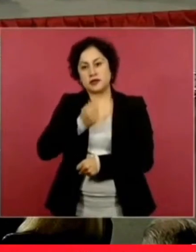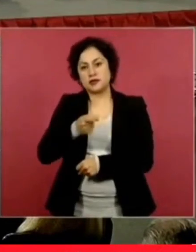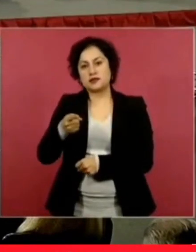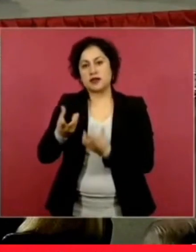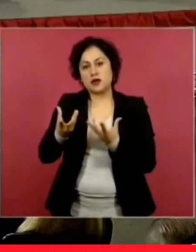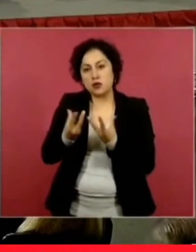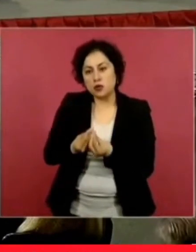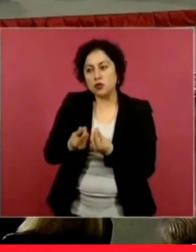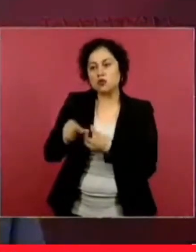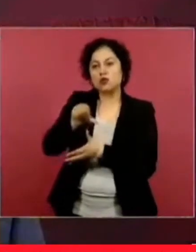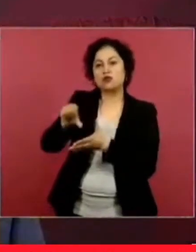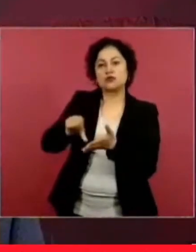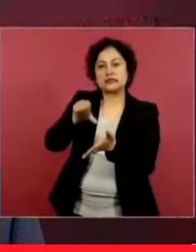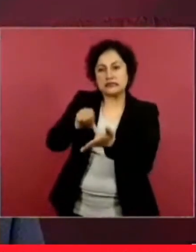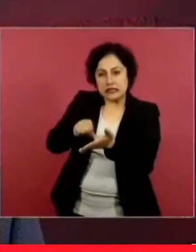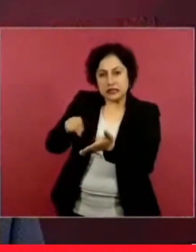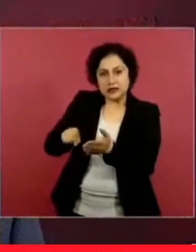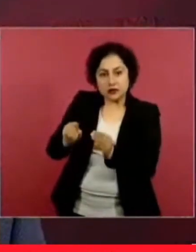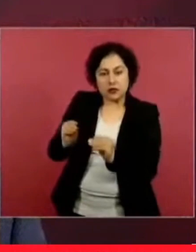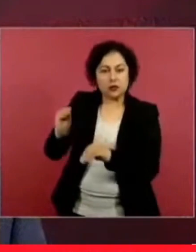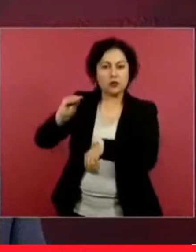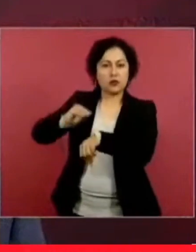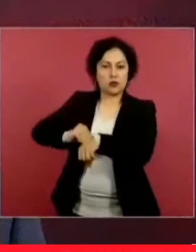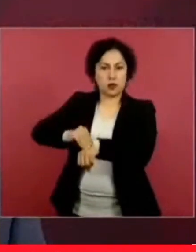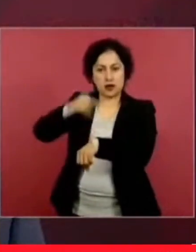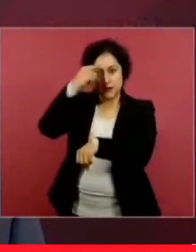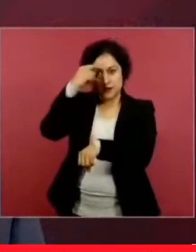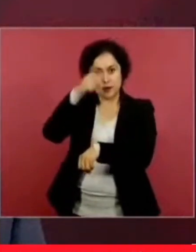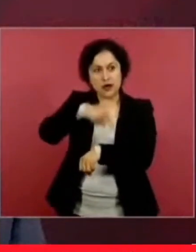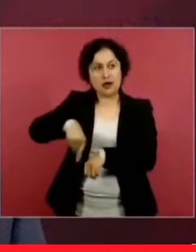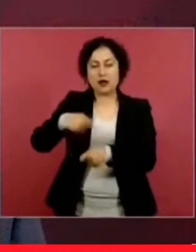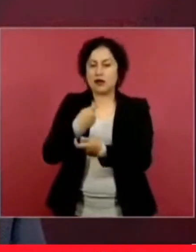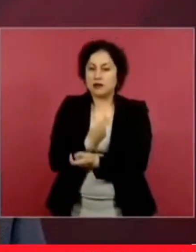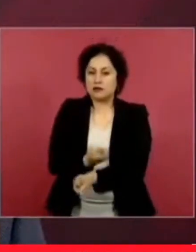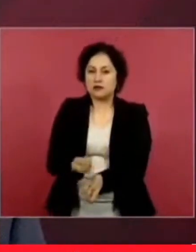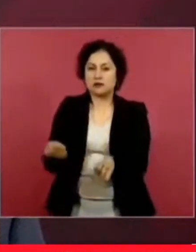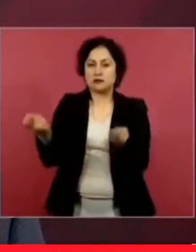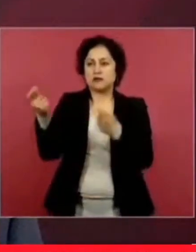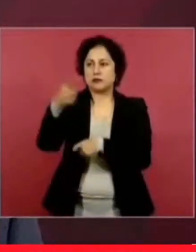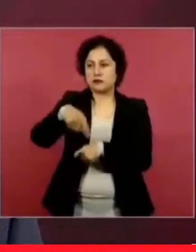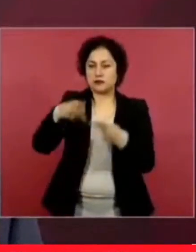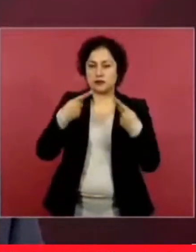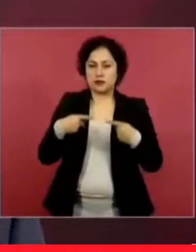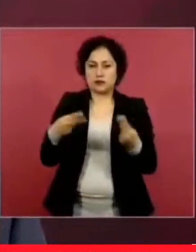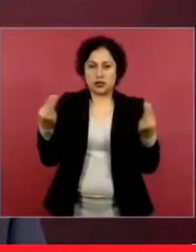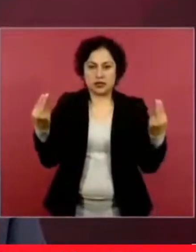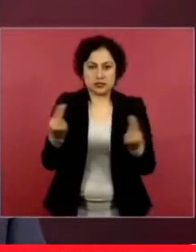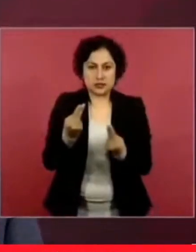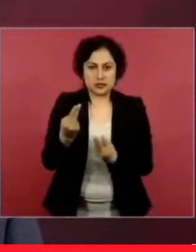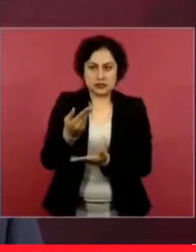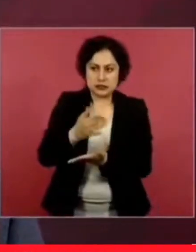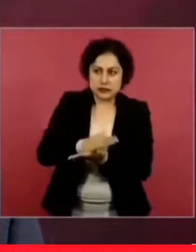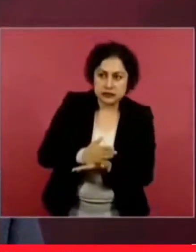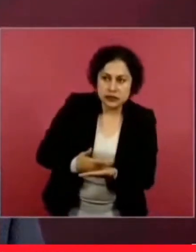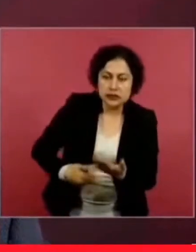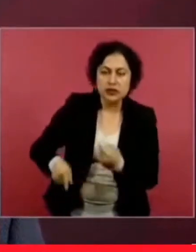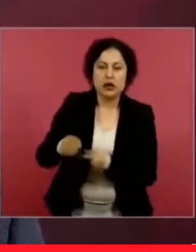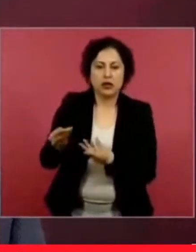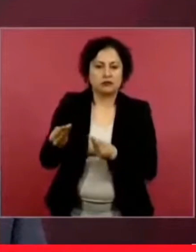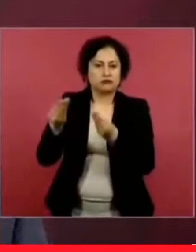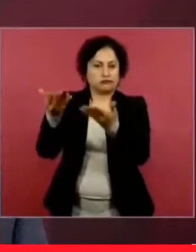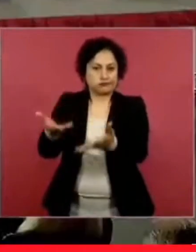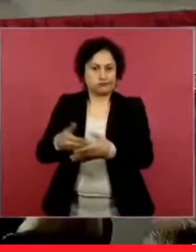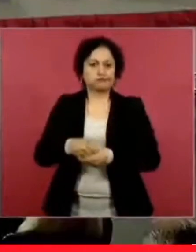recibir y distribuir las ayudas a los damnificados y la secretaria de